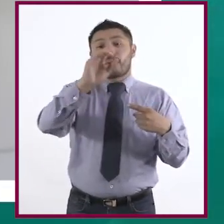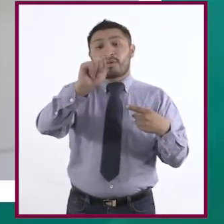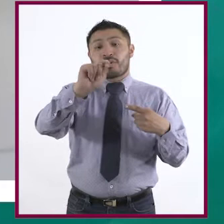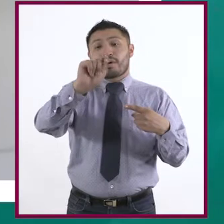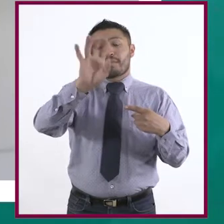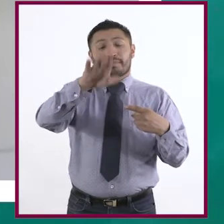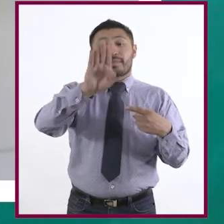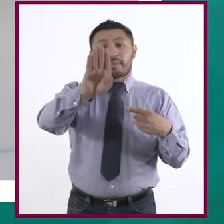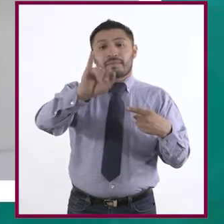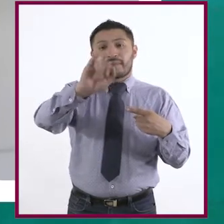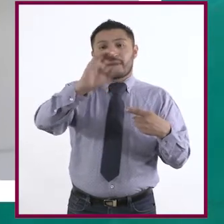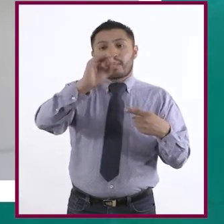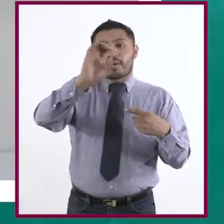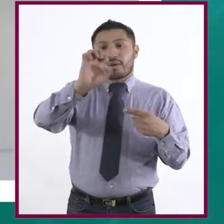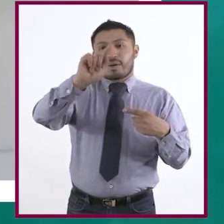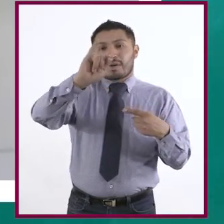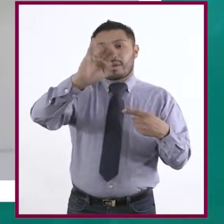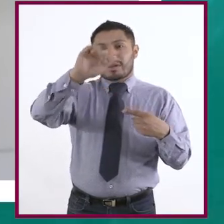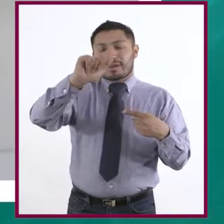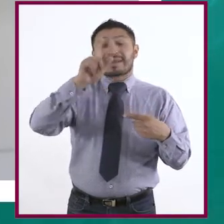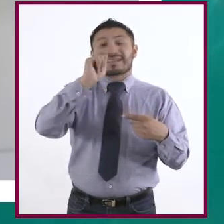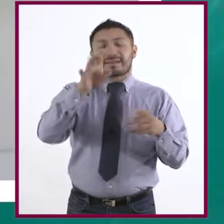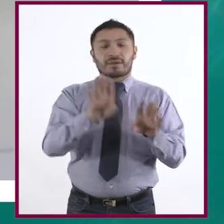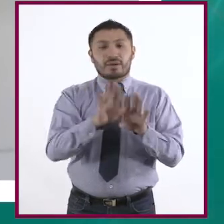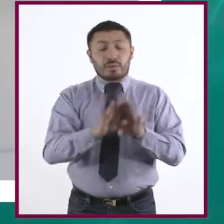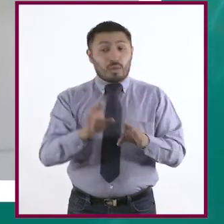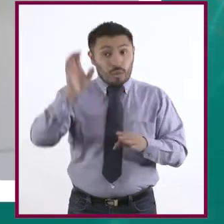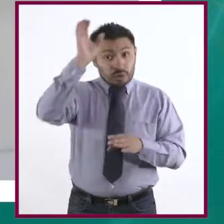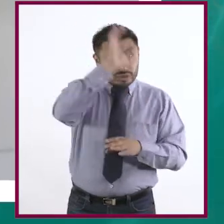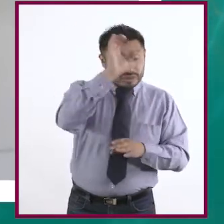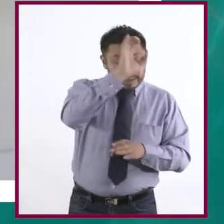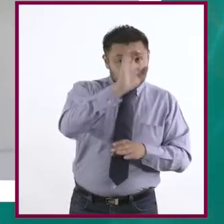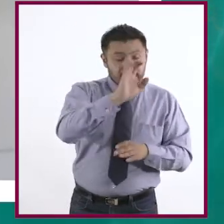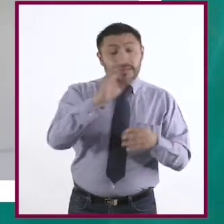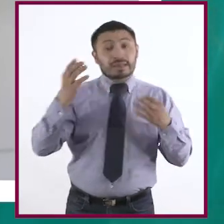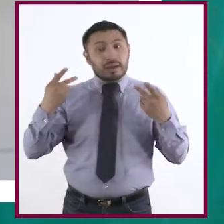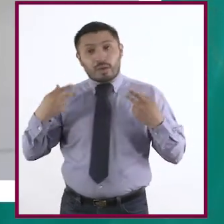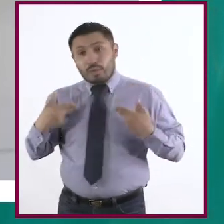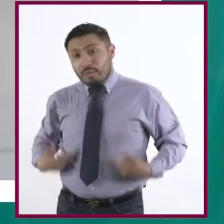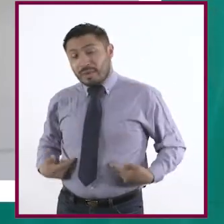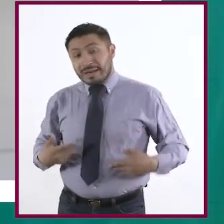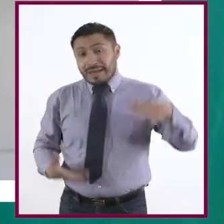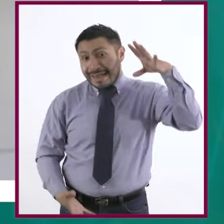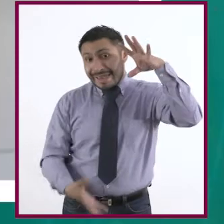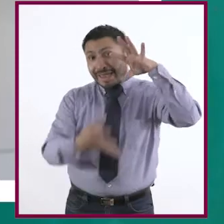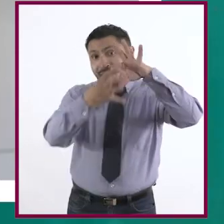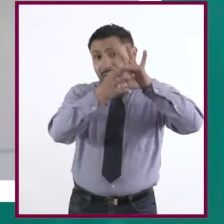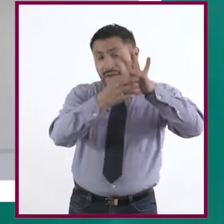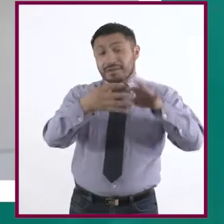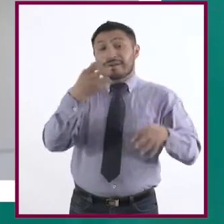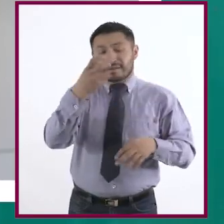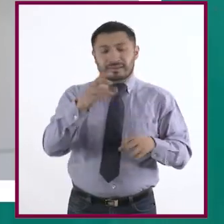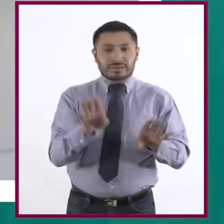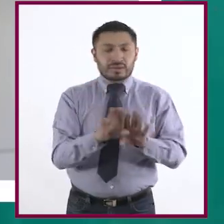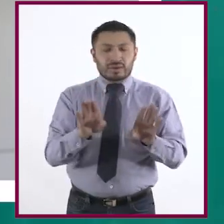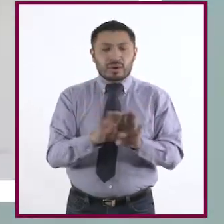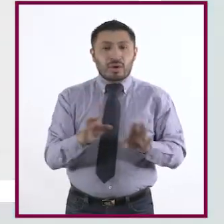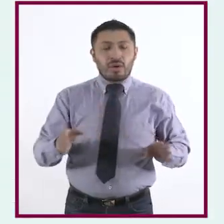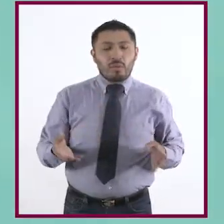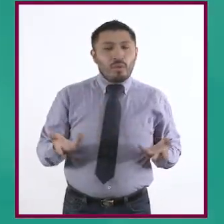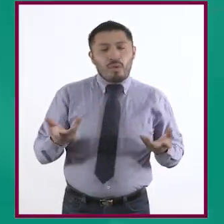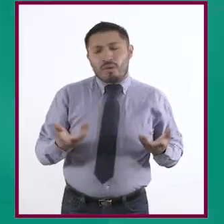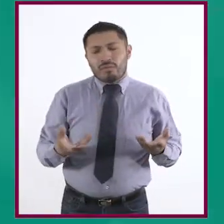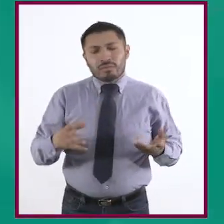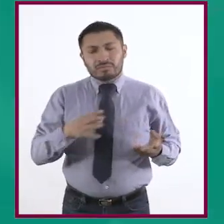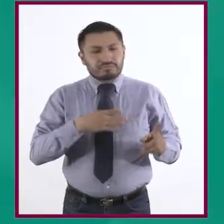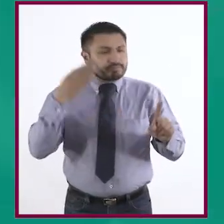el puente entre las ciencias y las humanidades. Es básicamente una interdisciplina que tiene una metodología que